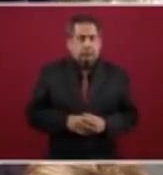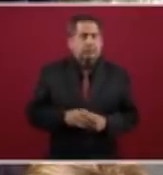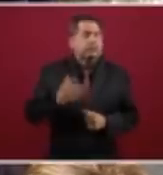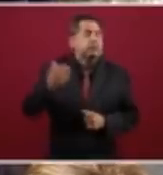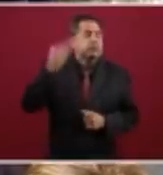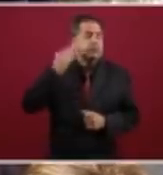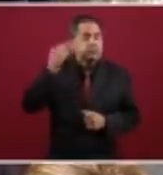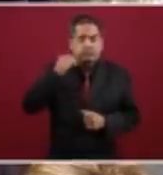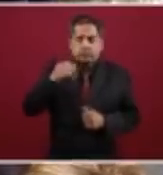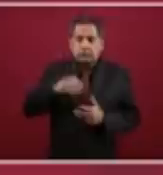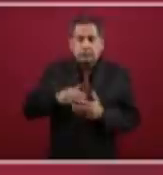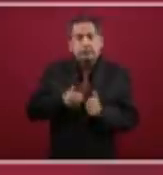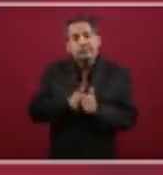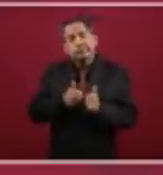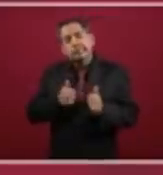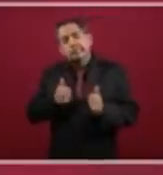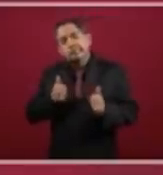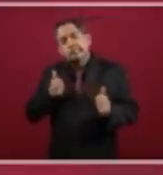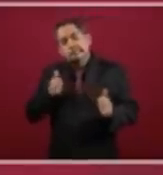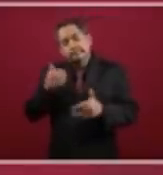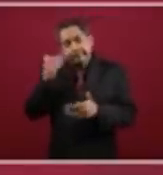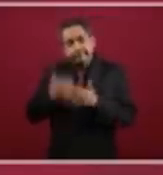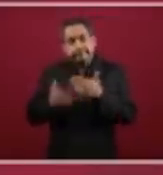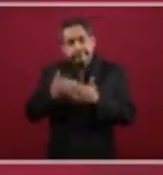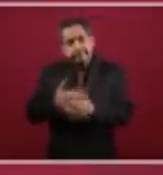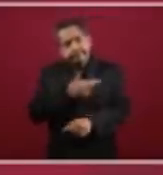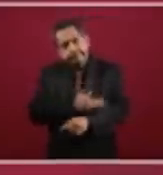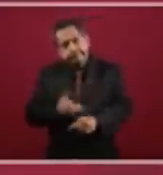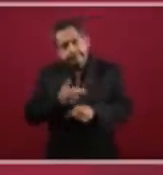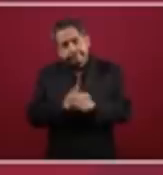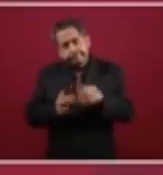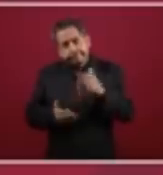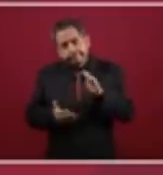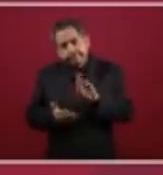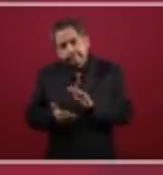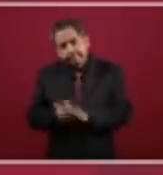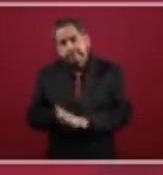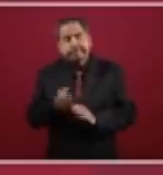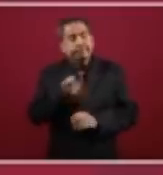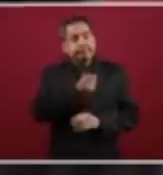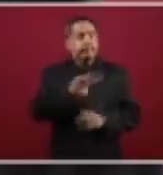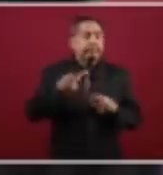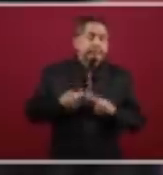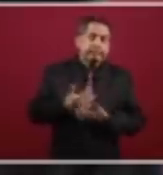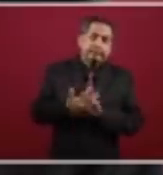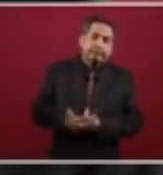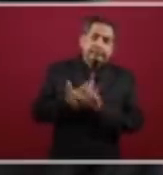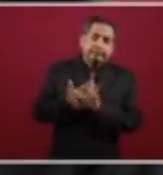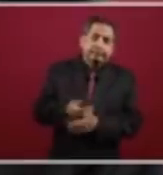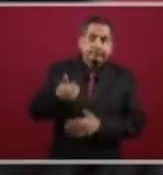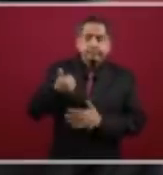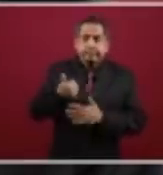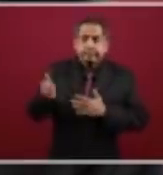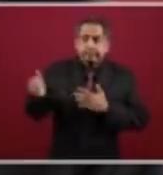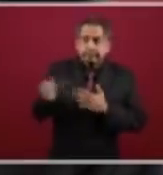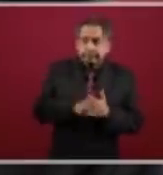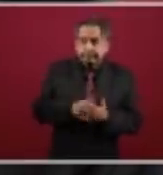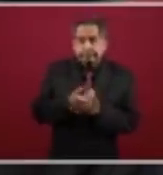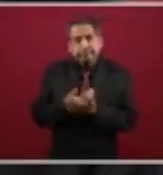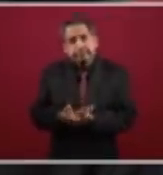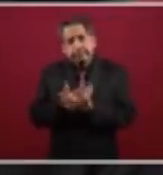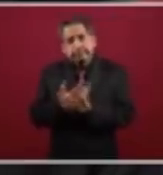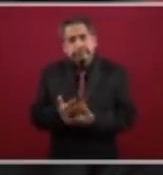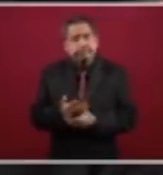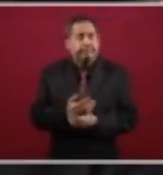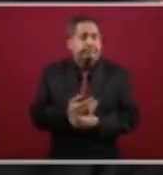anteriormente se acumulaba y esperaban 6 meses hasta más